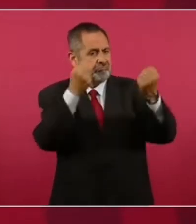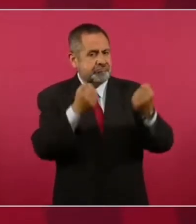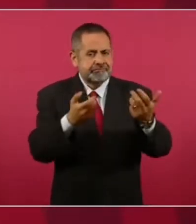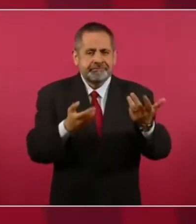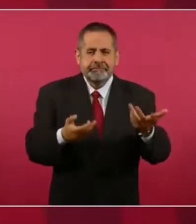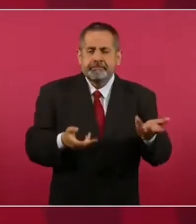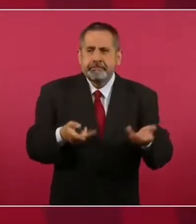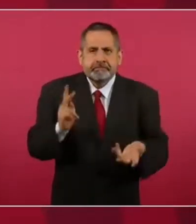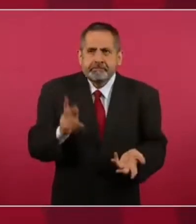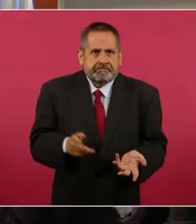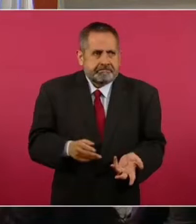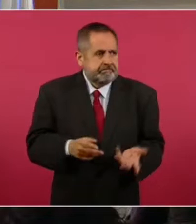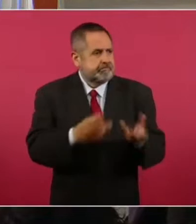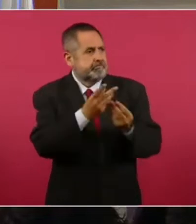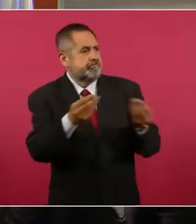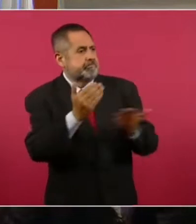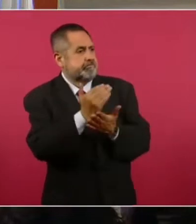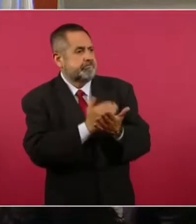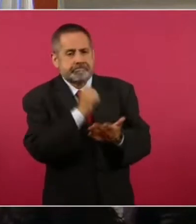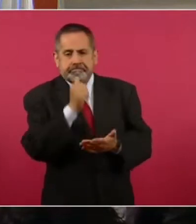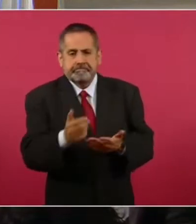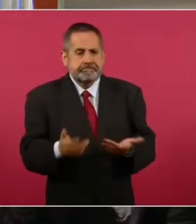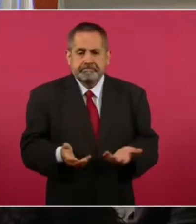pero ni siquiera